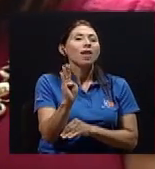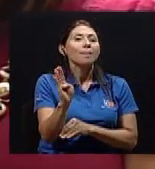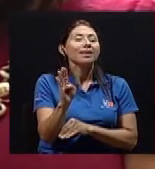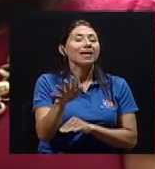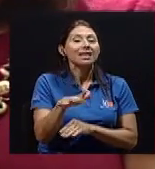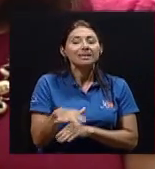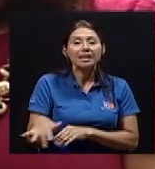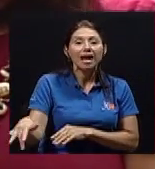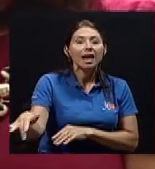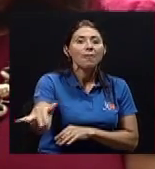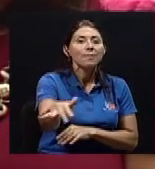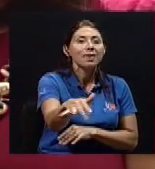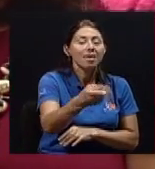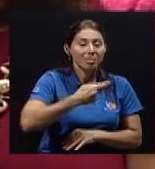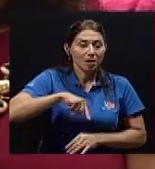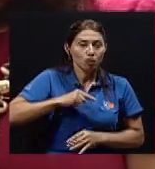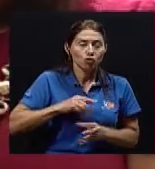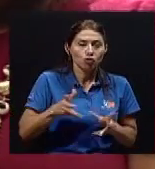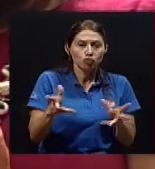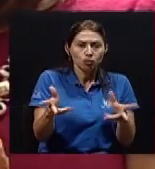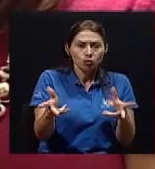pudieran ser algunas de ellas